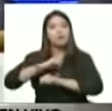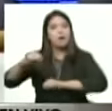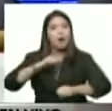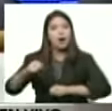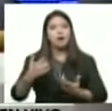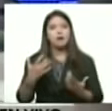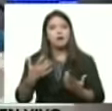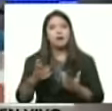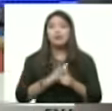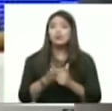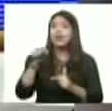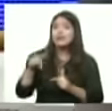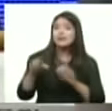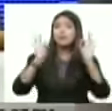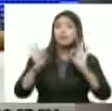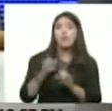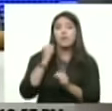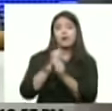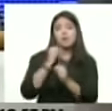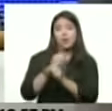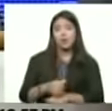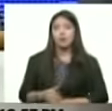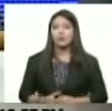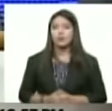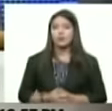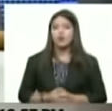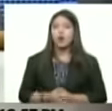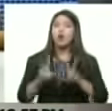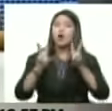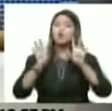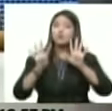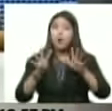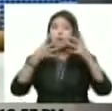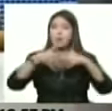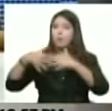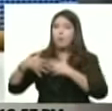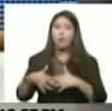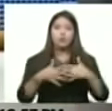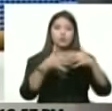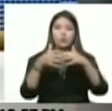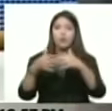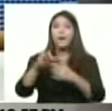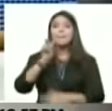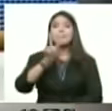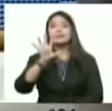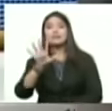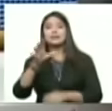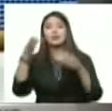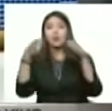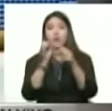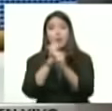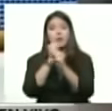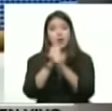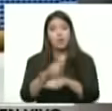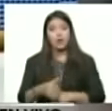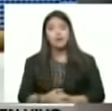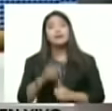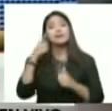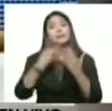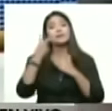Para eso es esta dinámica que hemos generado de los nueve motores, de las 25 mesas de trabajo y del